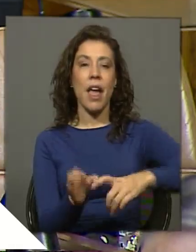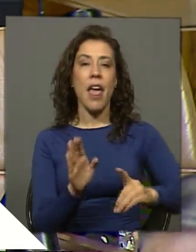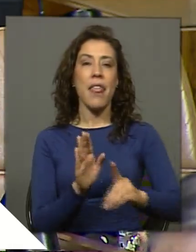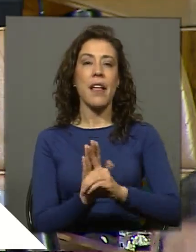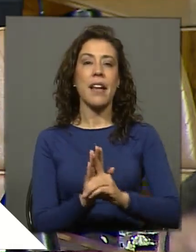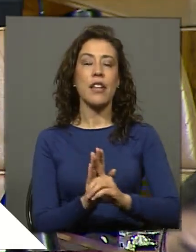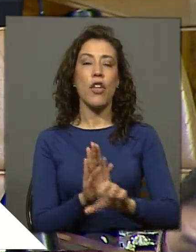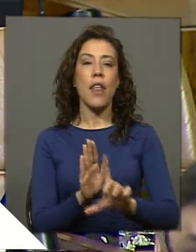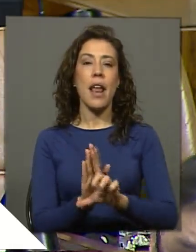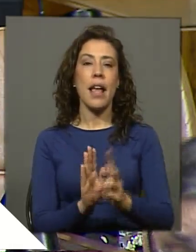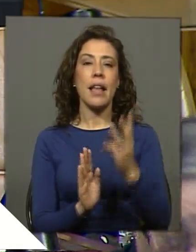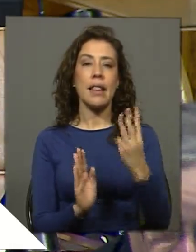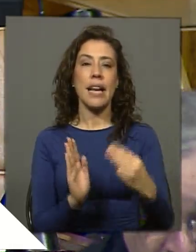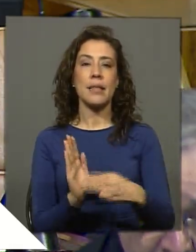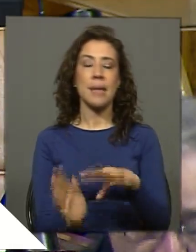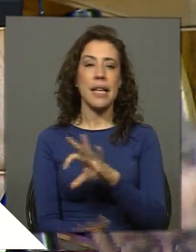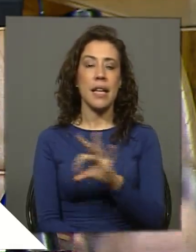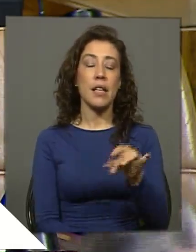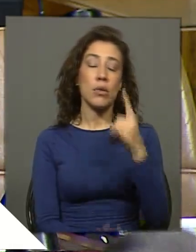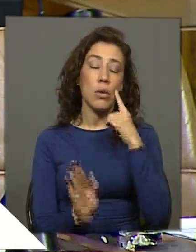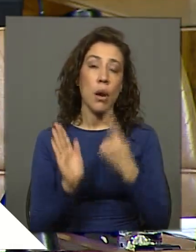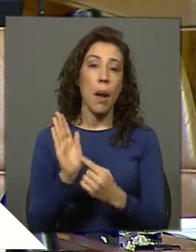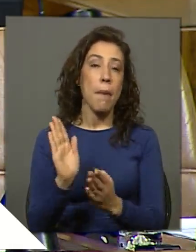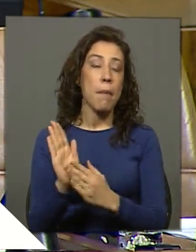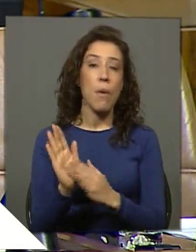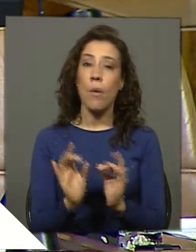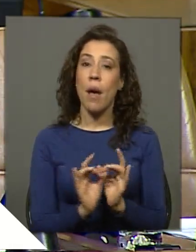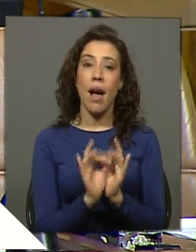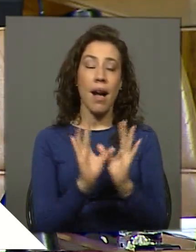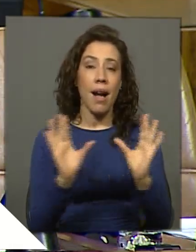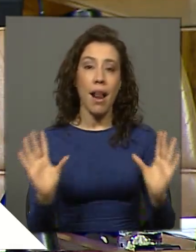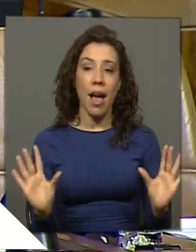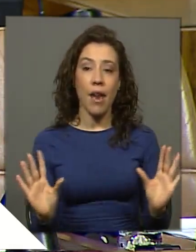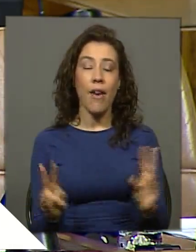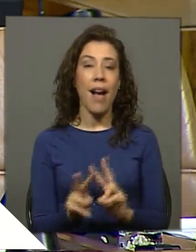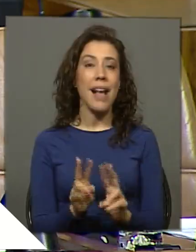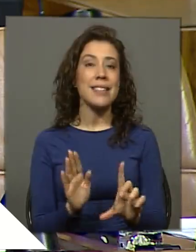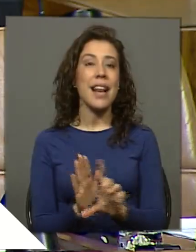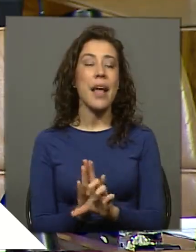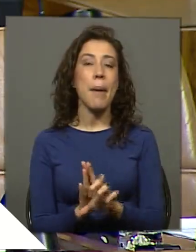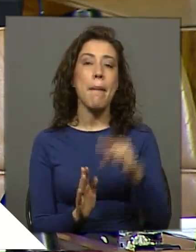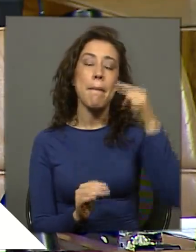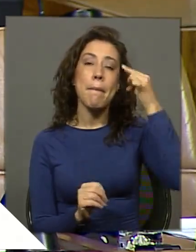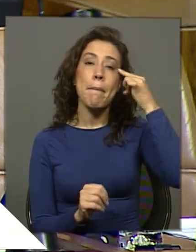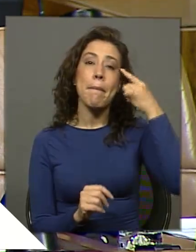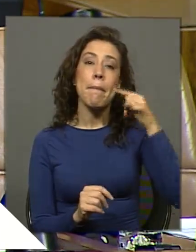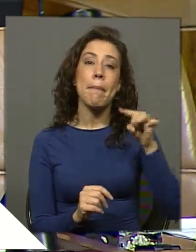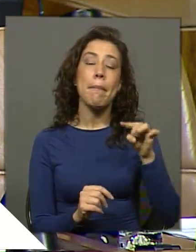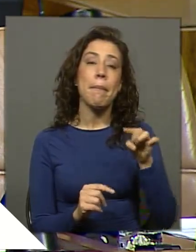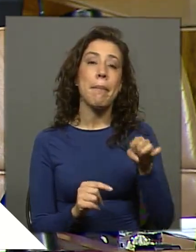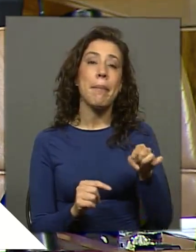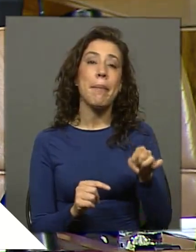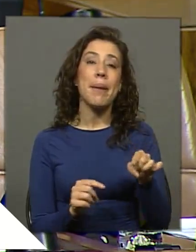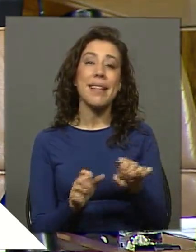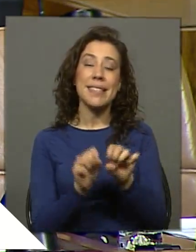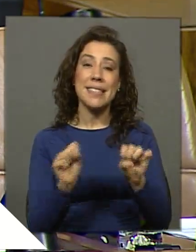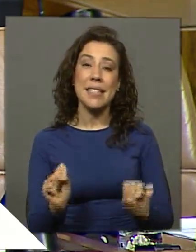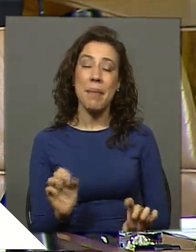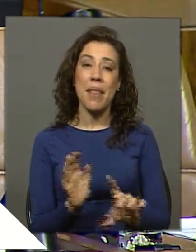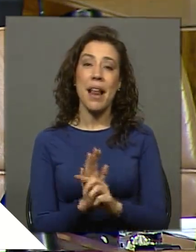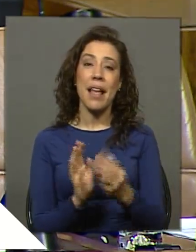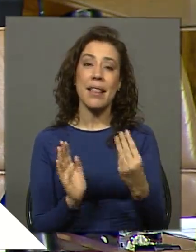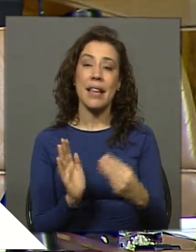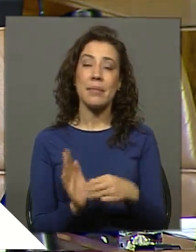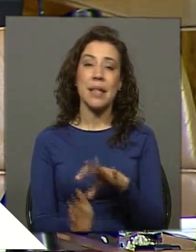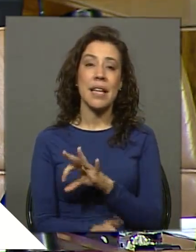3500 lo cual es una demostración evidente de que se hace esta ley precisamente porque ese sistema del decreto ley 3500